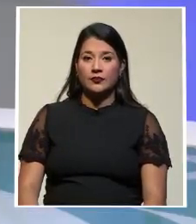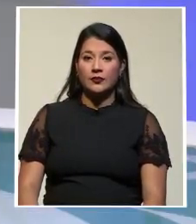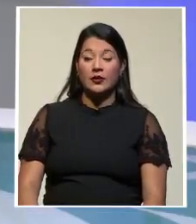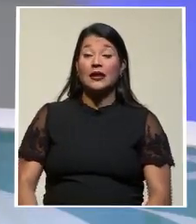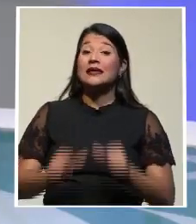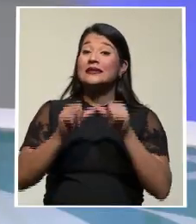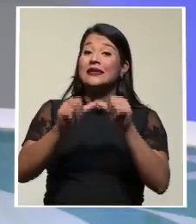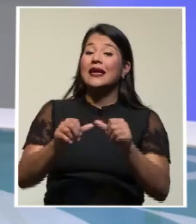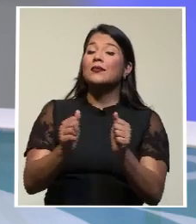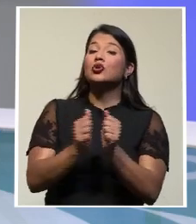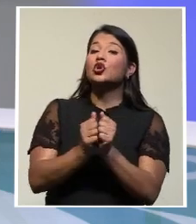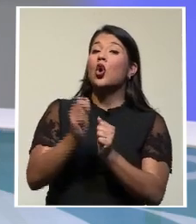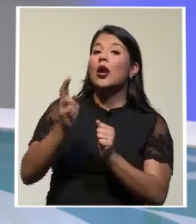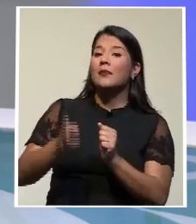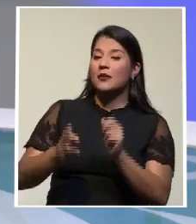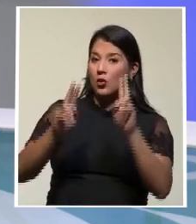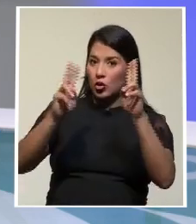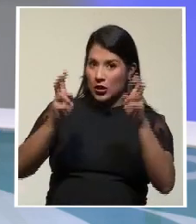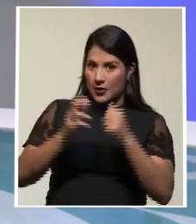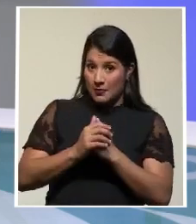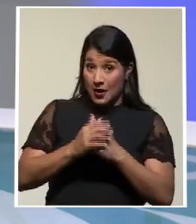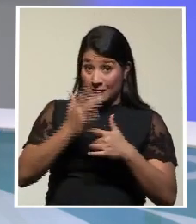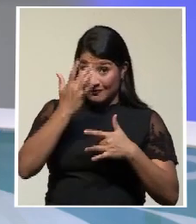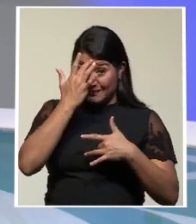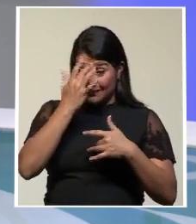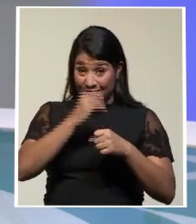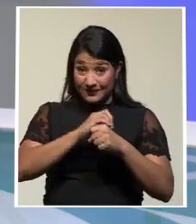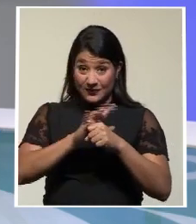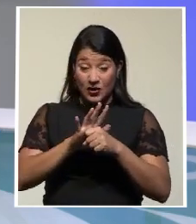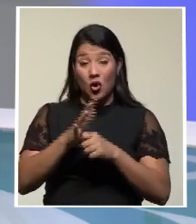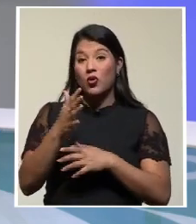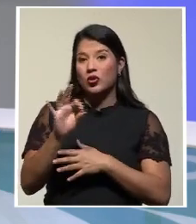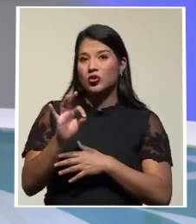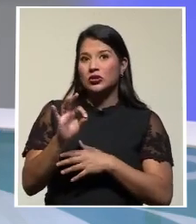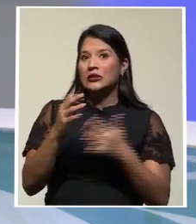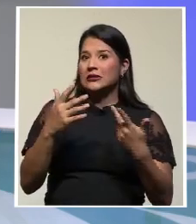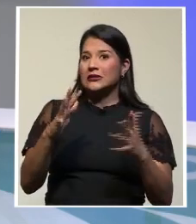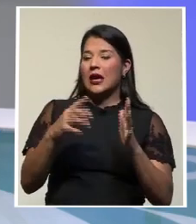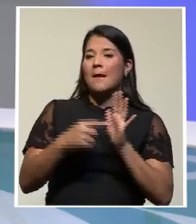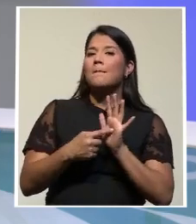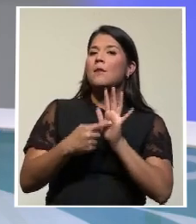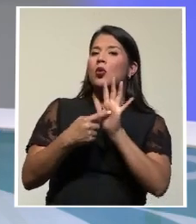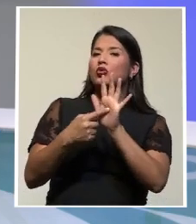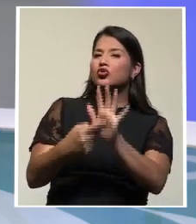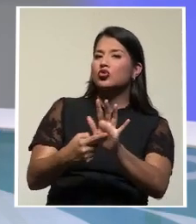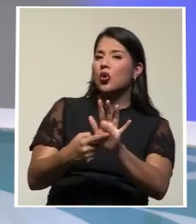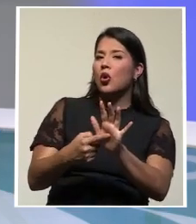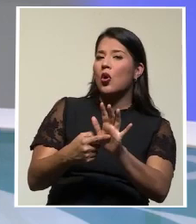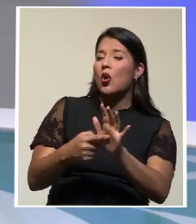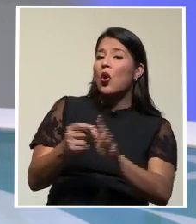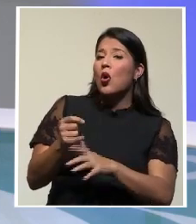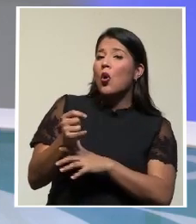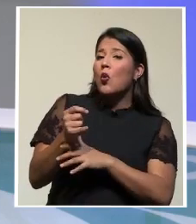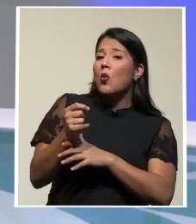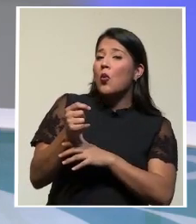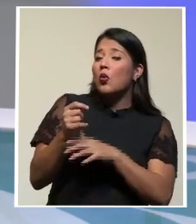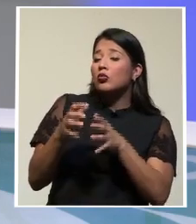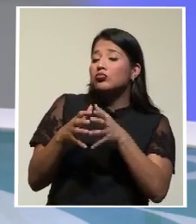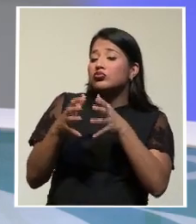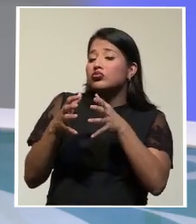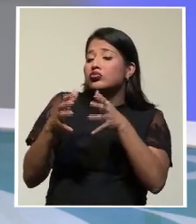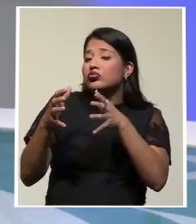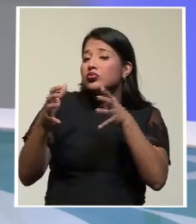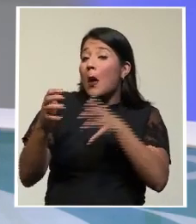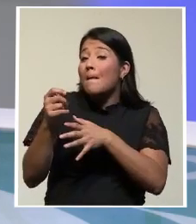Siempre en el mismo tema, el virus contra la COVID-19 ha mostrado un retroceso leve en el